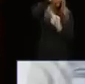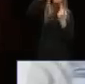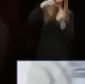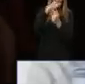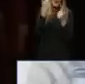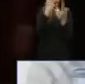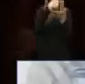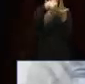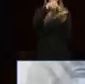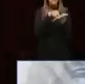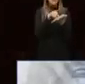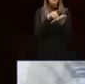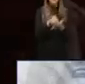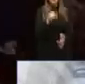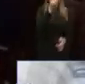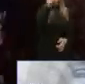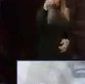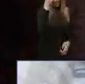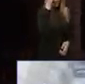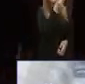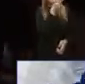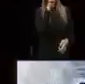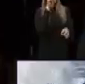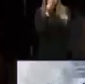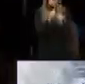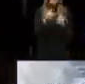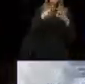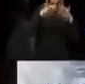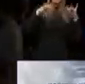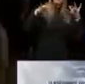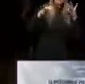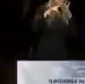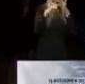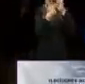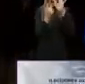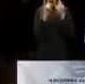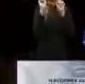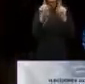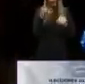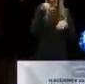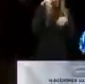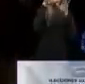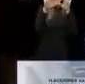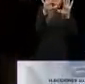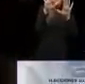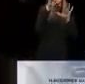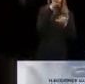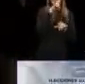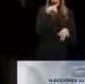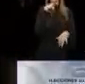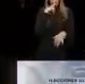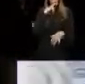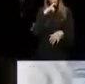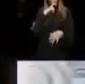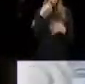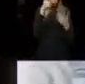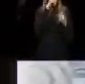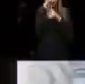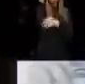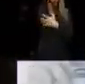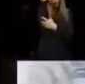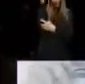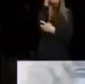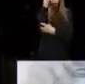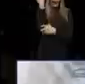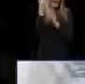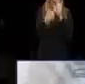Ahí tenemos ambiente, por supuesto, de lo que está sucediendo en la zona 10 capitalina y las banderas del azul y blanco que no